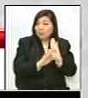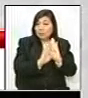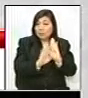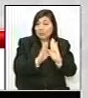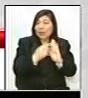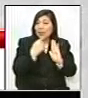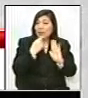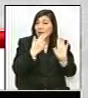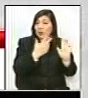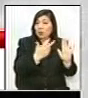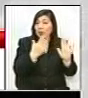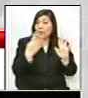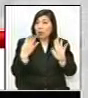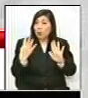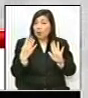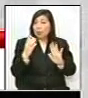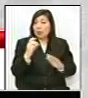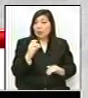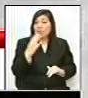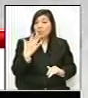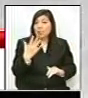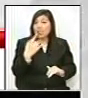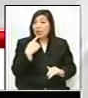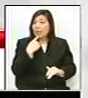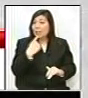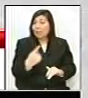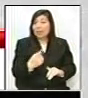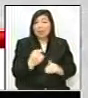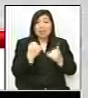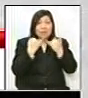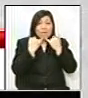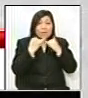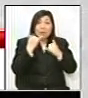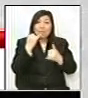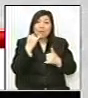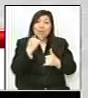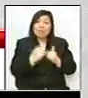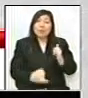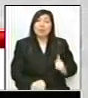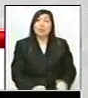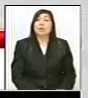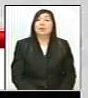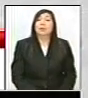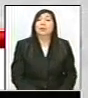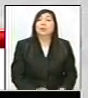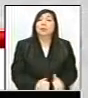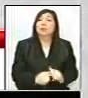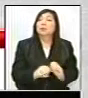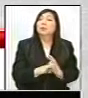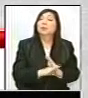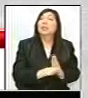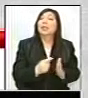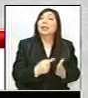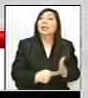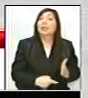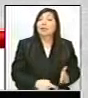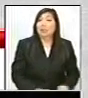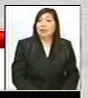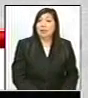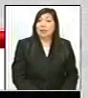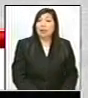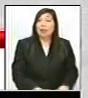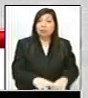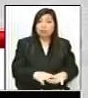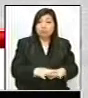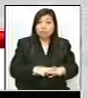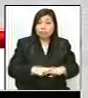su propio reglamento, artículo 89.D.5, hace referencia a que el informe final se formule en base a qué? A lo debatido en